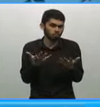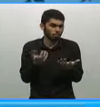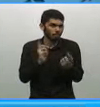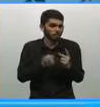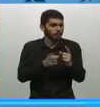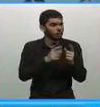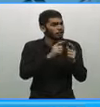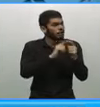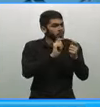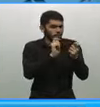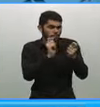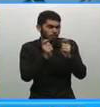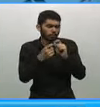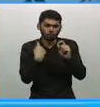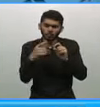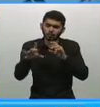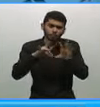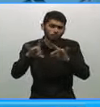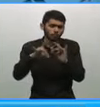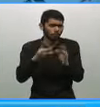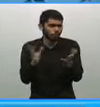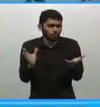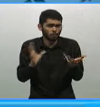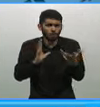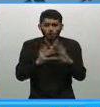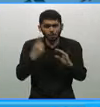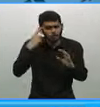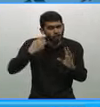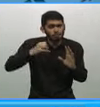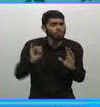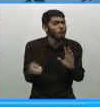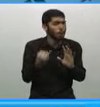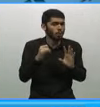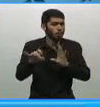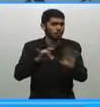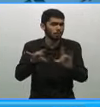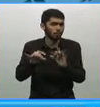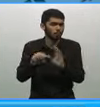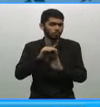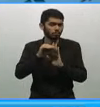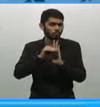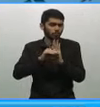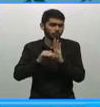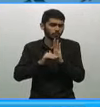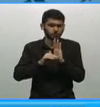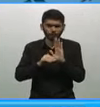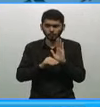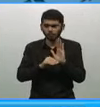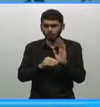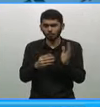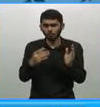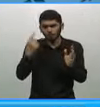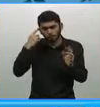modificaciones en la lista, la hicimos con los futbolistas de acá, en los lugares que creíamos tenían que ser futbolistas de